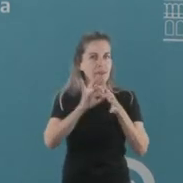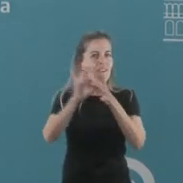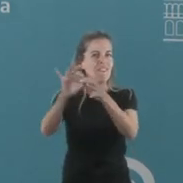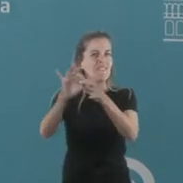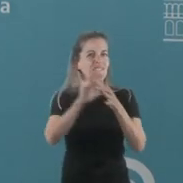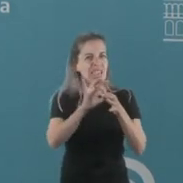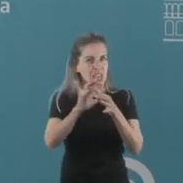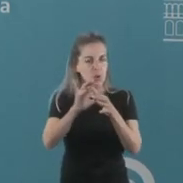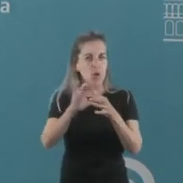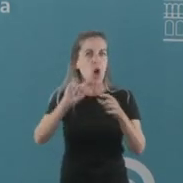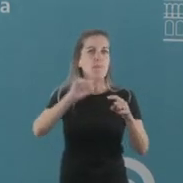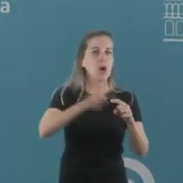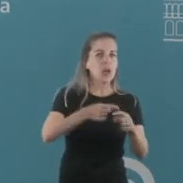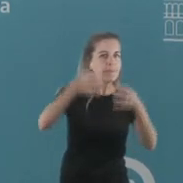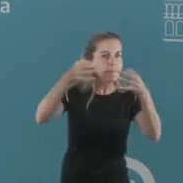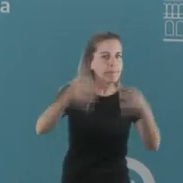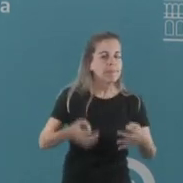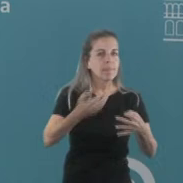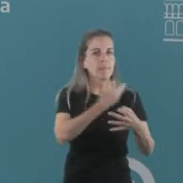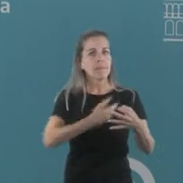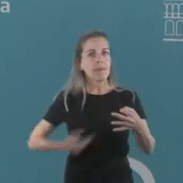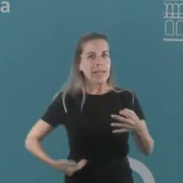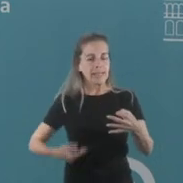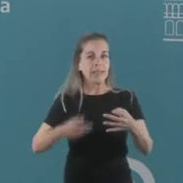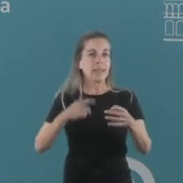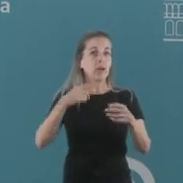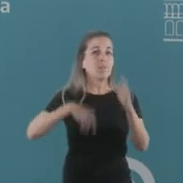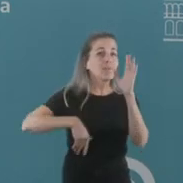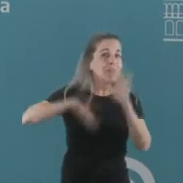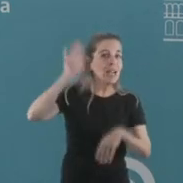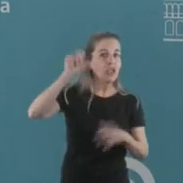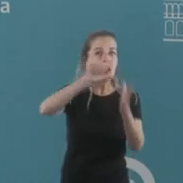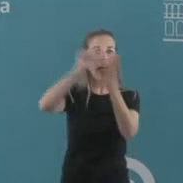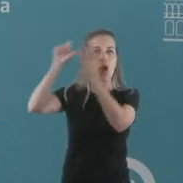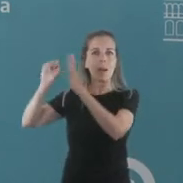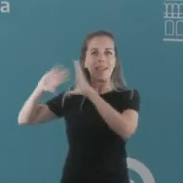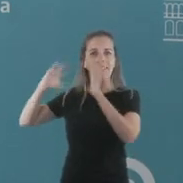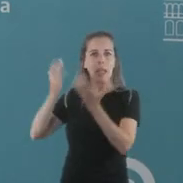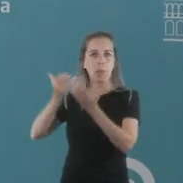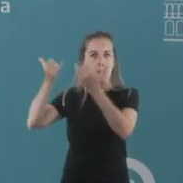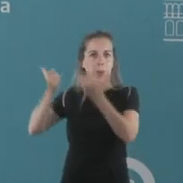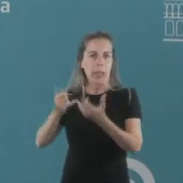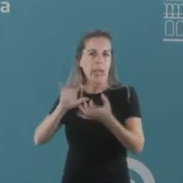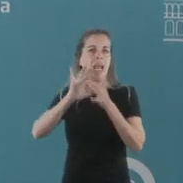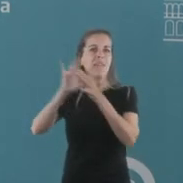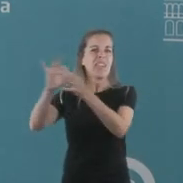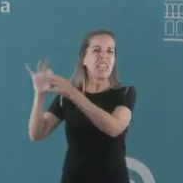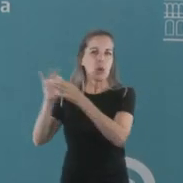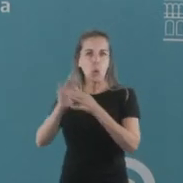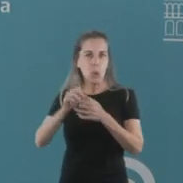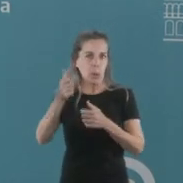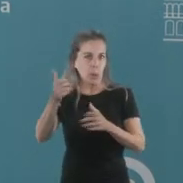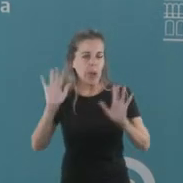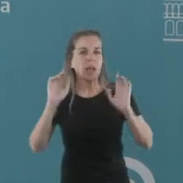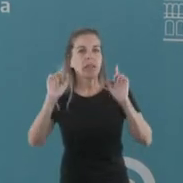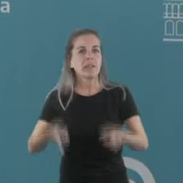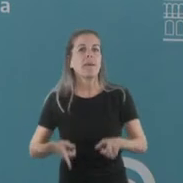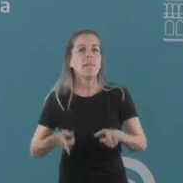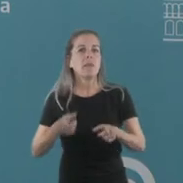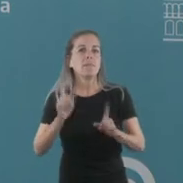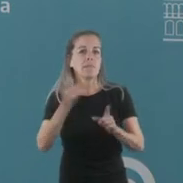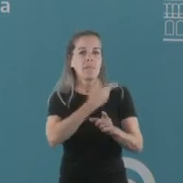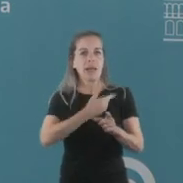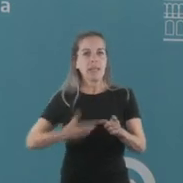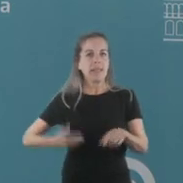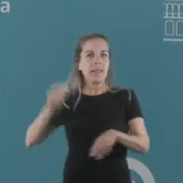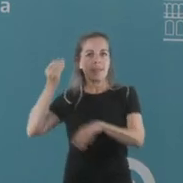fuerte, política y diplomática, con la mayoría, la enorme mayoría de los países del mundo, sino también donde ha sido protagonista de situaciones